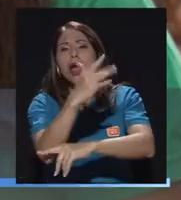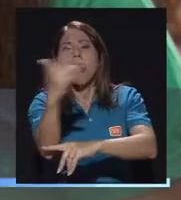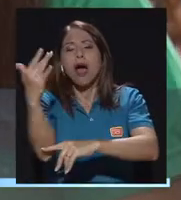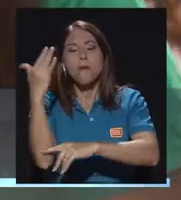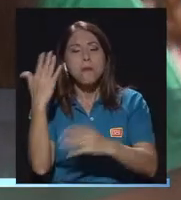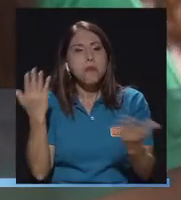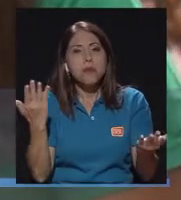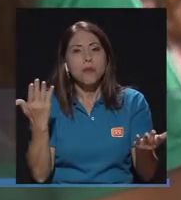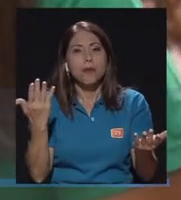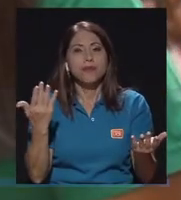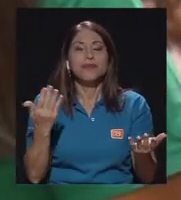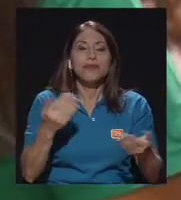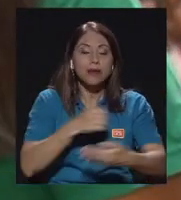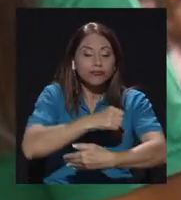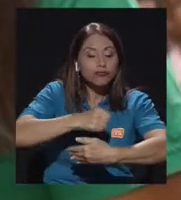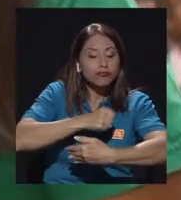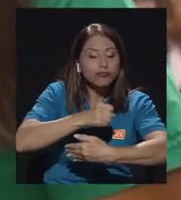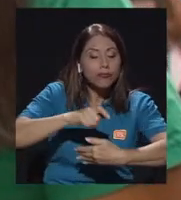La comida,